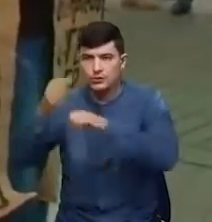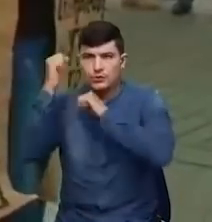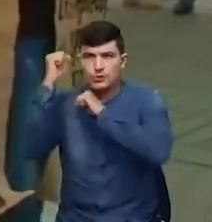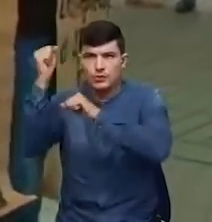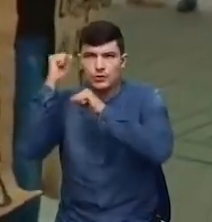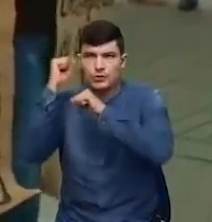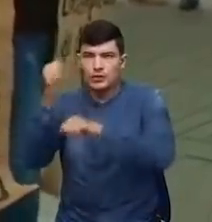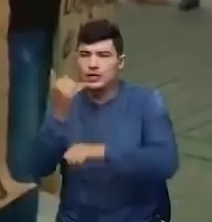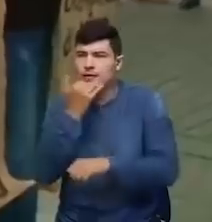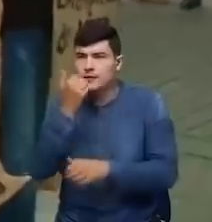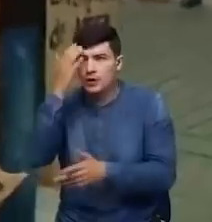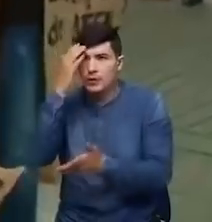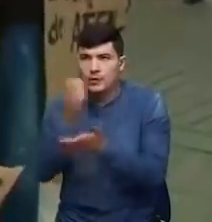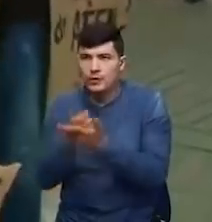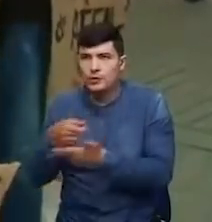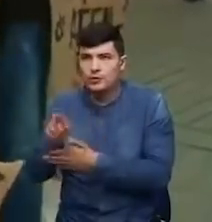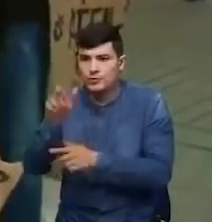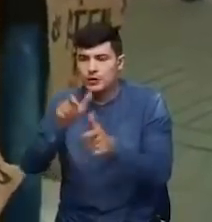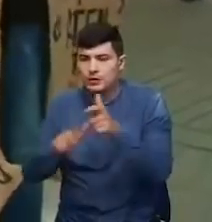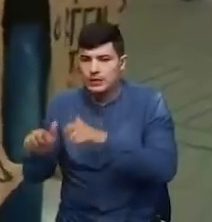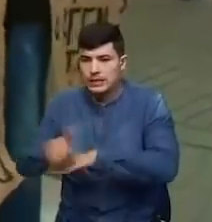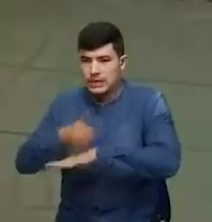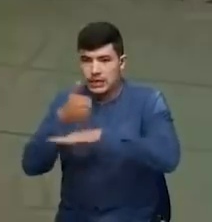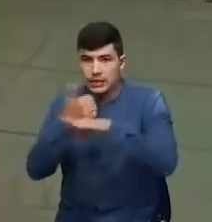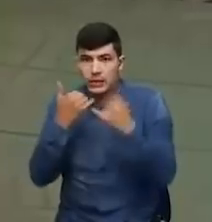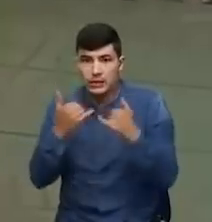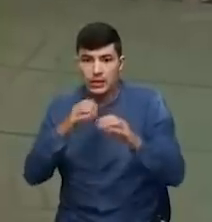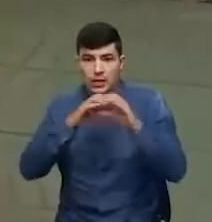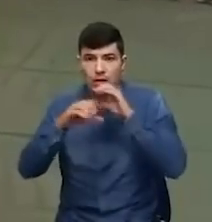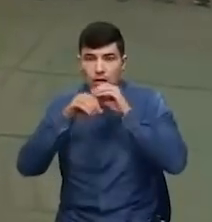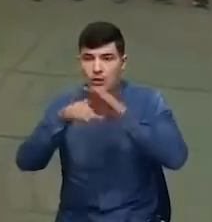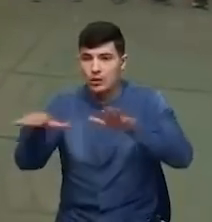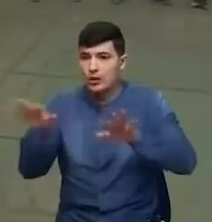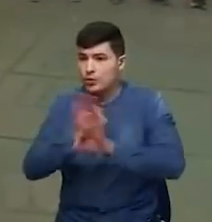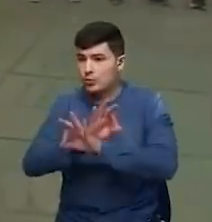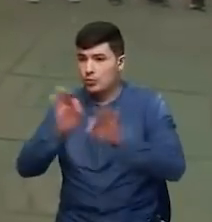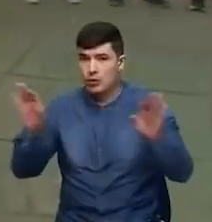por decir sus directivos, a quienes este medio de comunicación nunca les cerrará las puertas.